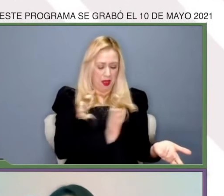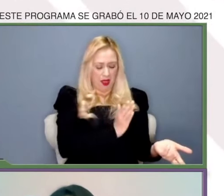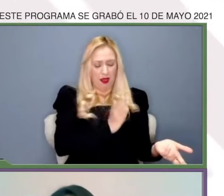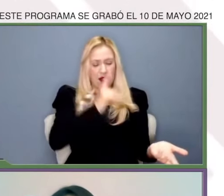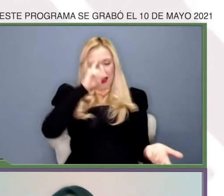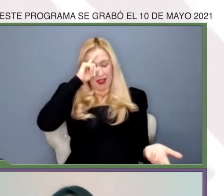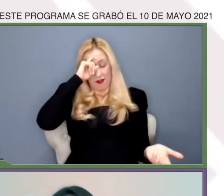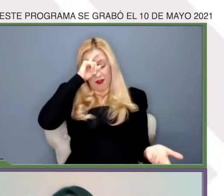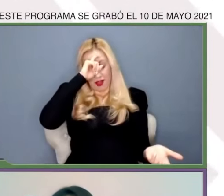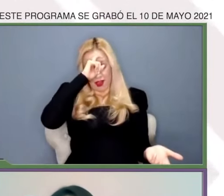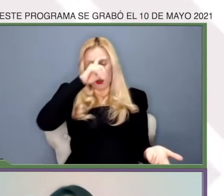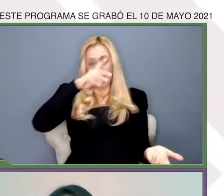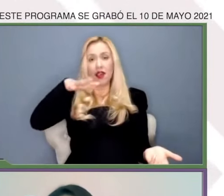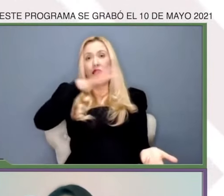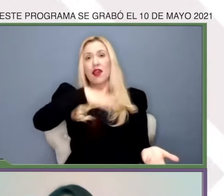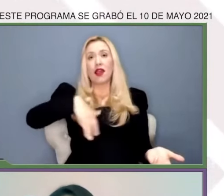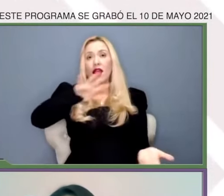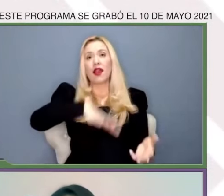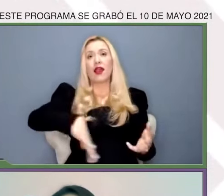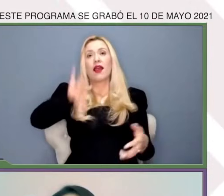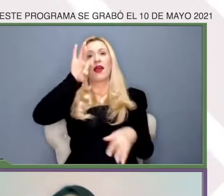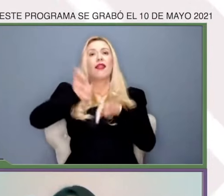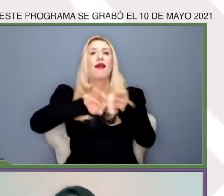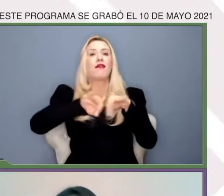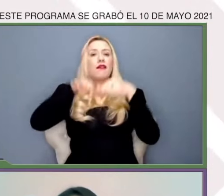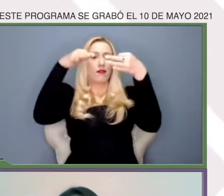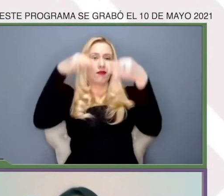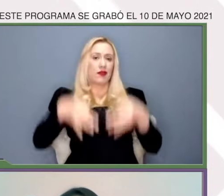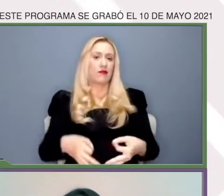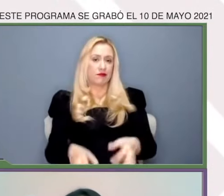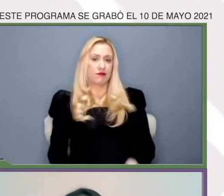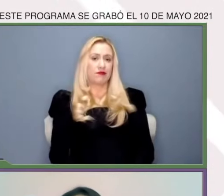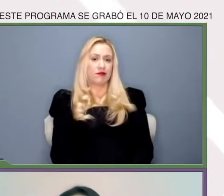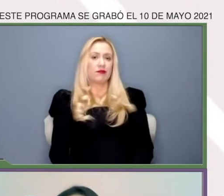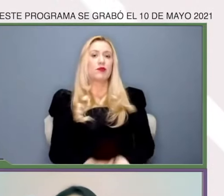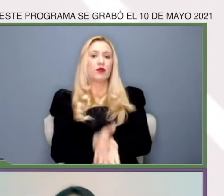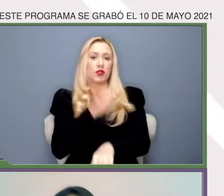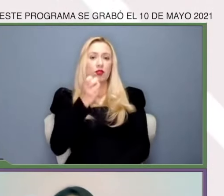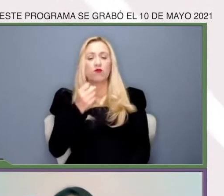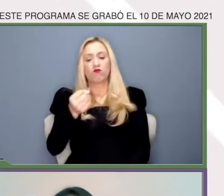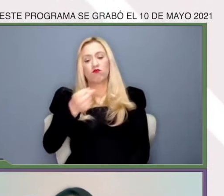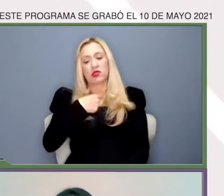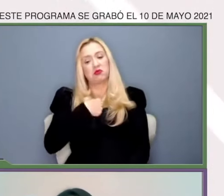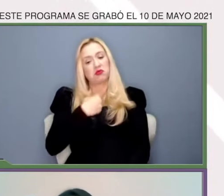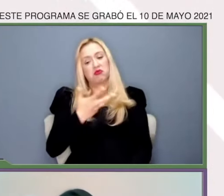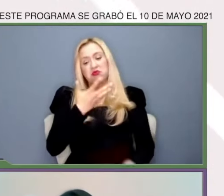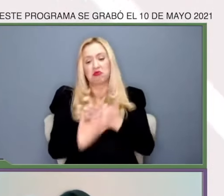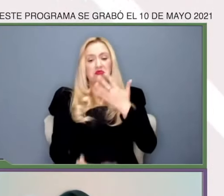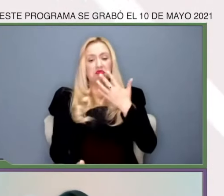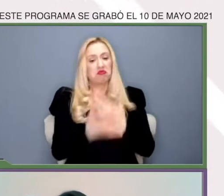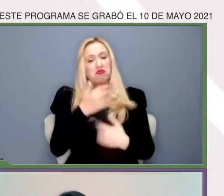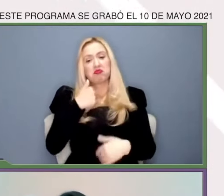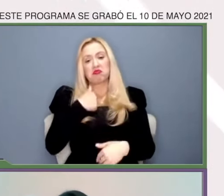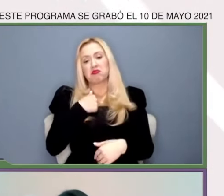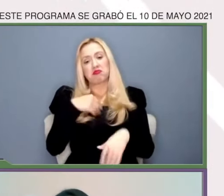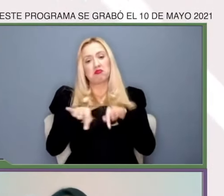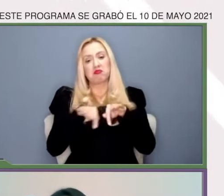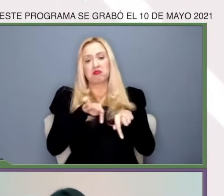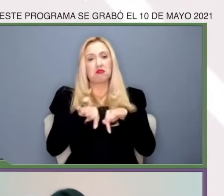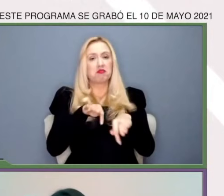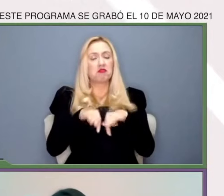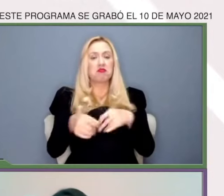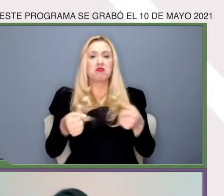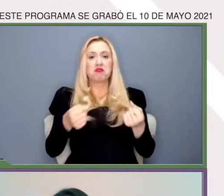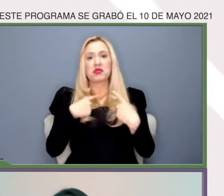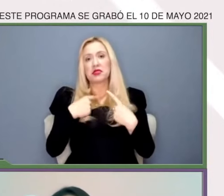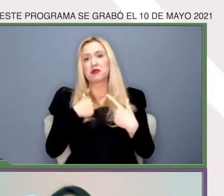conseguir un trabajo digno. Por eso es que nos autoempleamos, por eso es que tratamos de ser